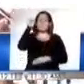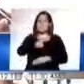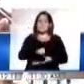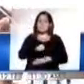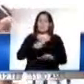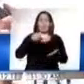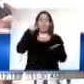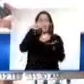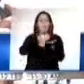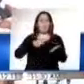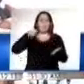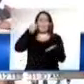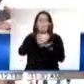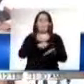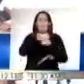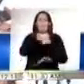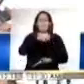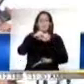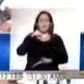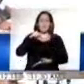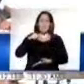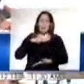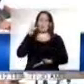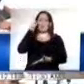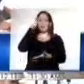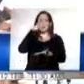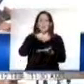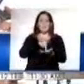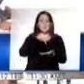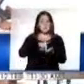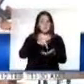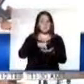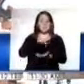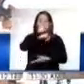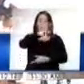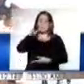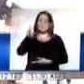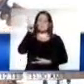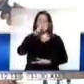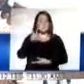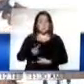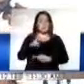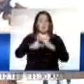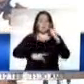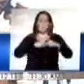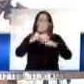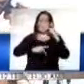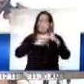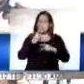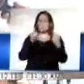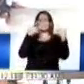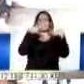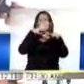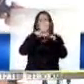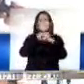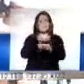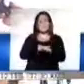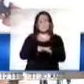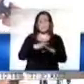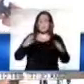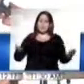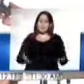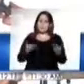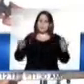con inversión privada, con participación de los venezolanos, un proceso y una dinámica de inserción y de